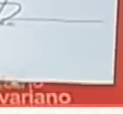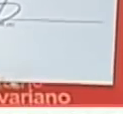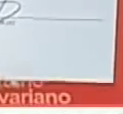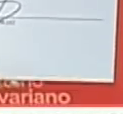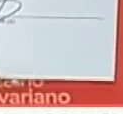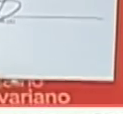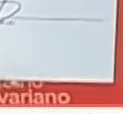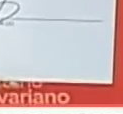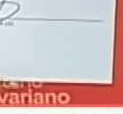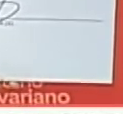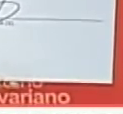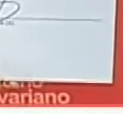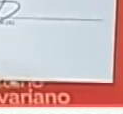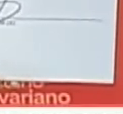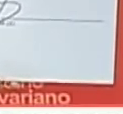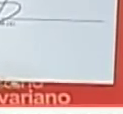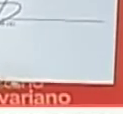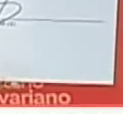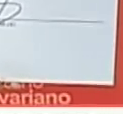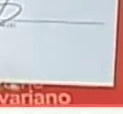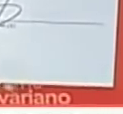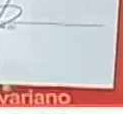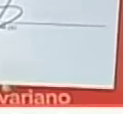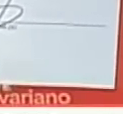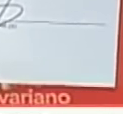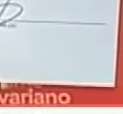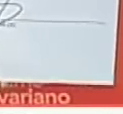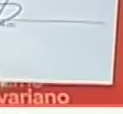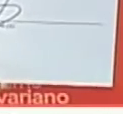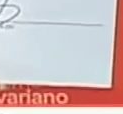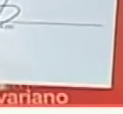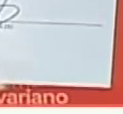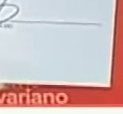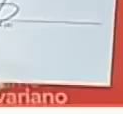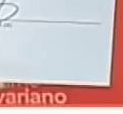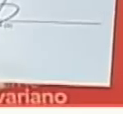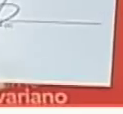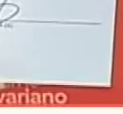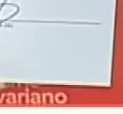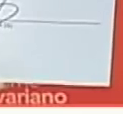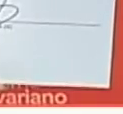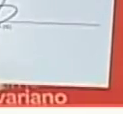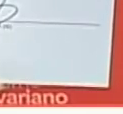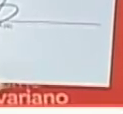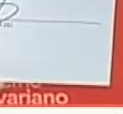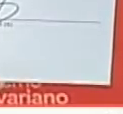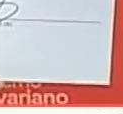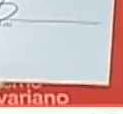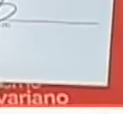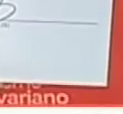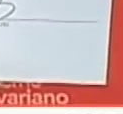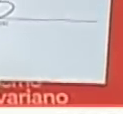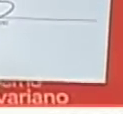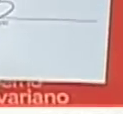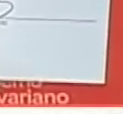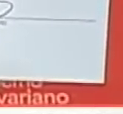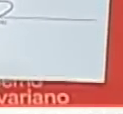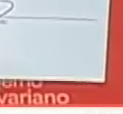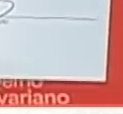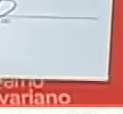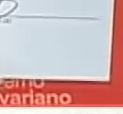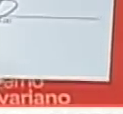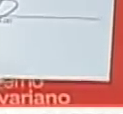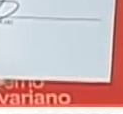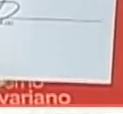en capacidad de entregarle el mayor nivel de servicios bancarios con la mayor tecnología para seguir